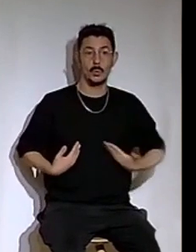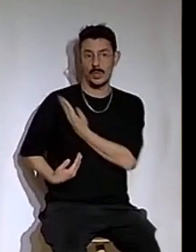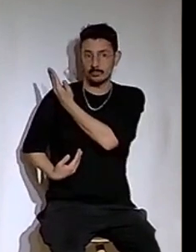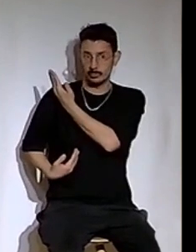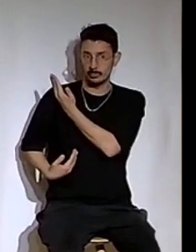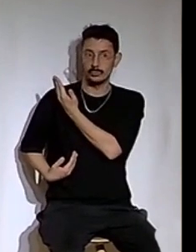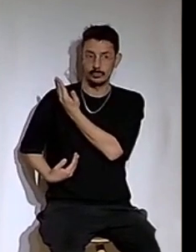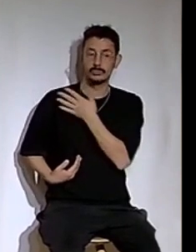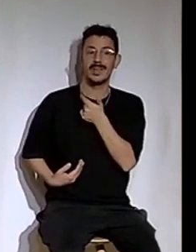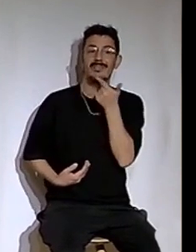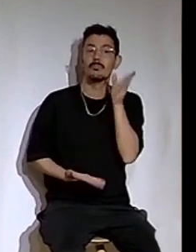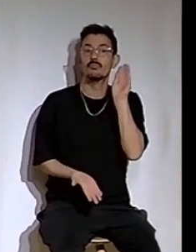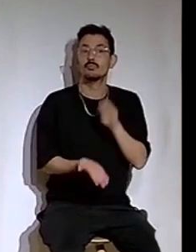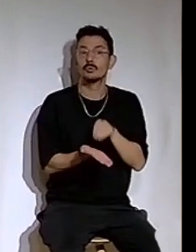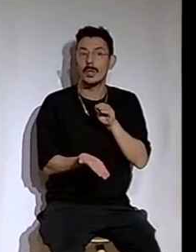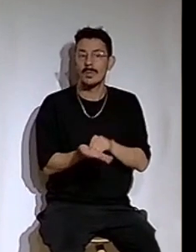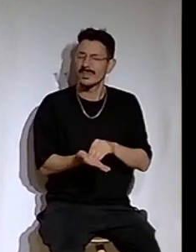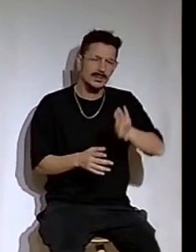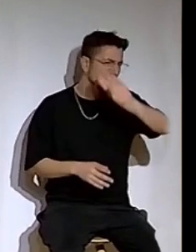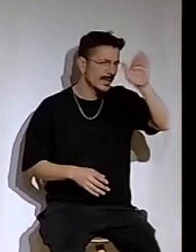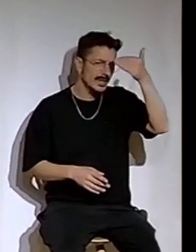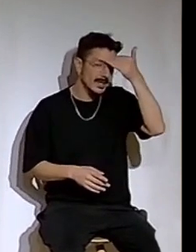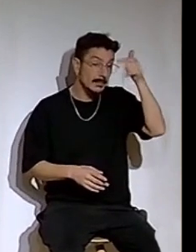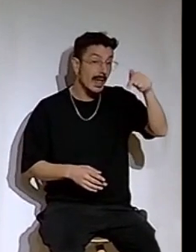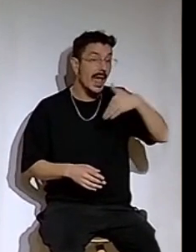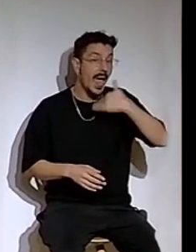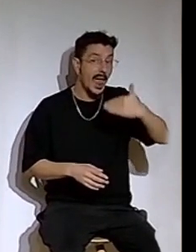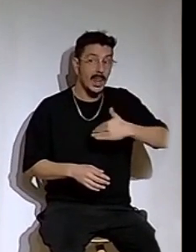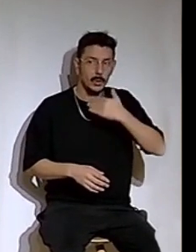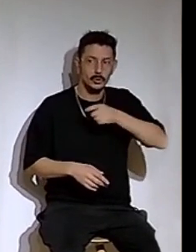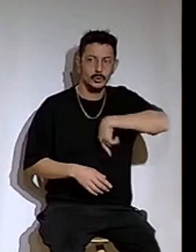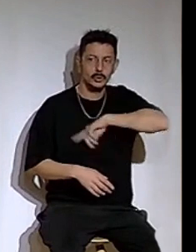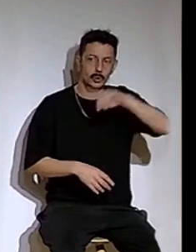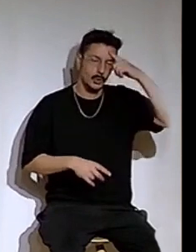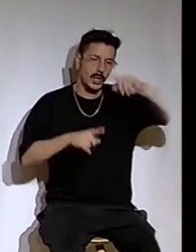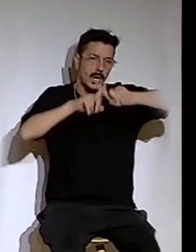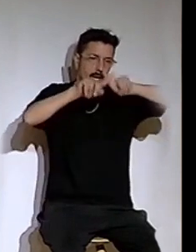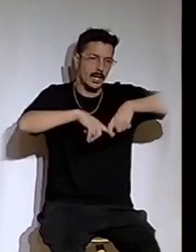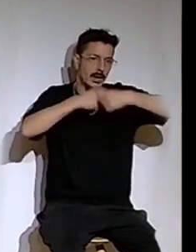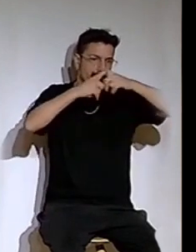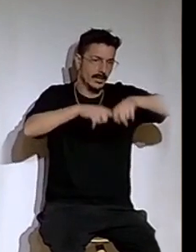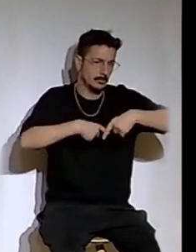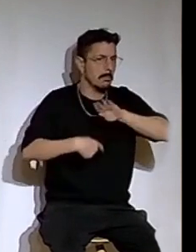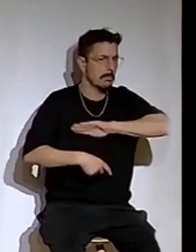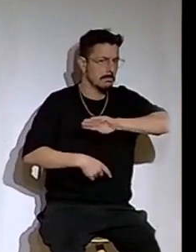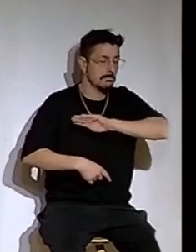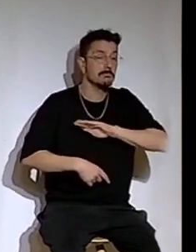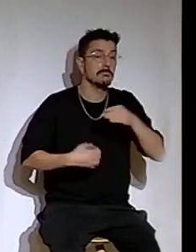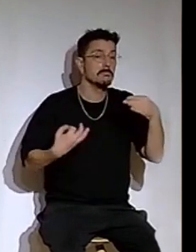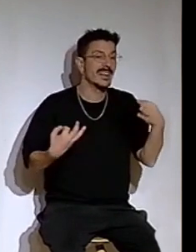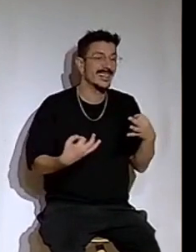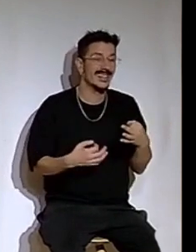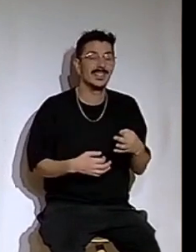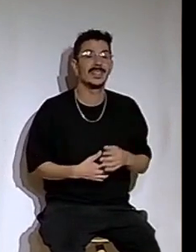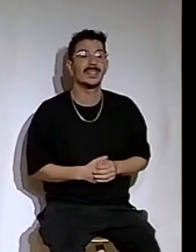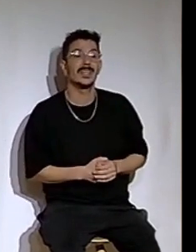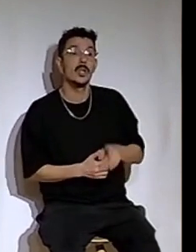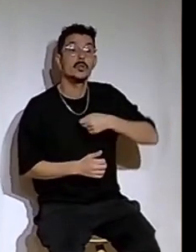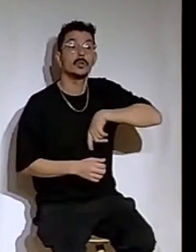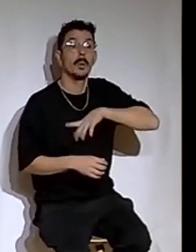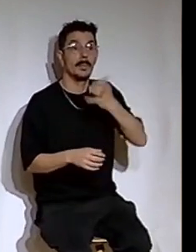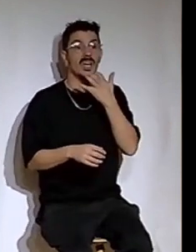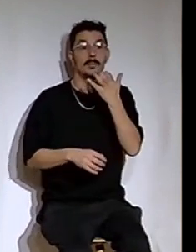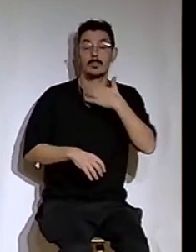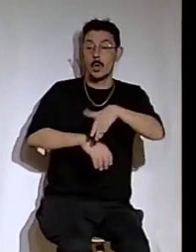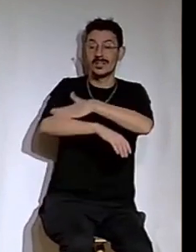y sobre todo una de las cosas sobre la que hemos reflexionado mucho es como instituciones